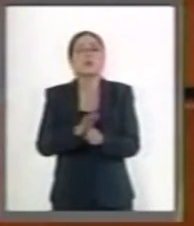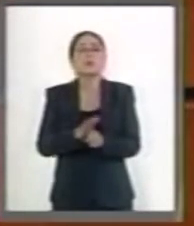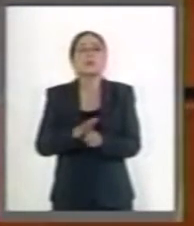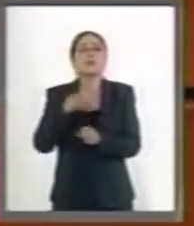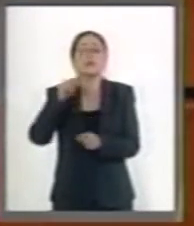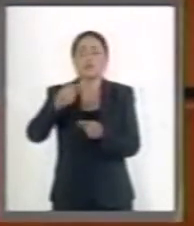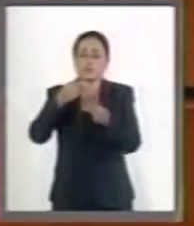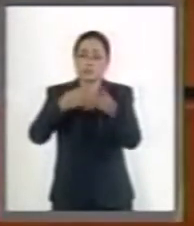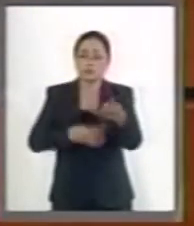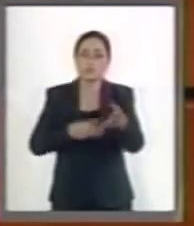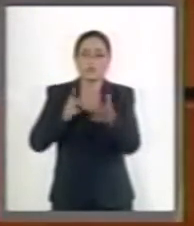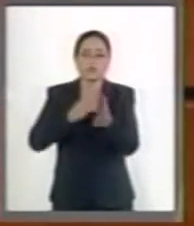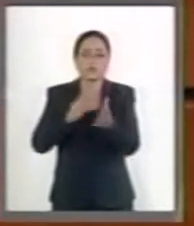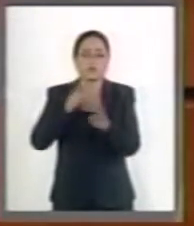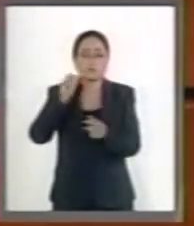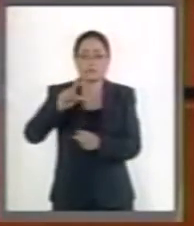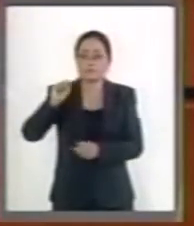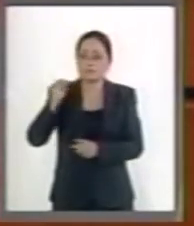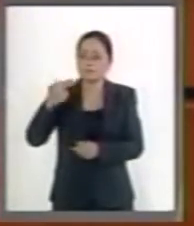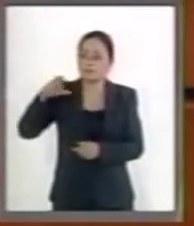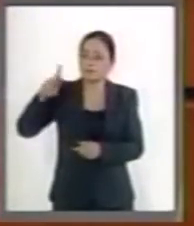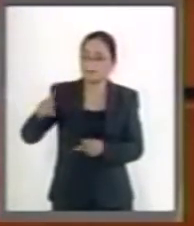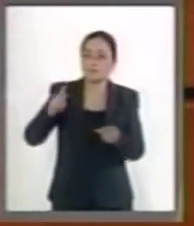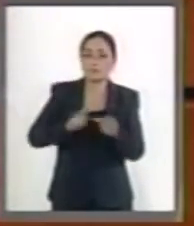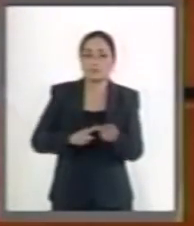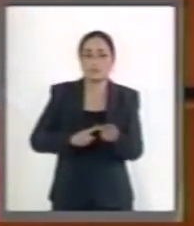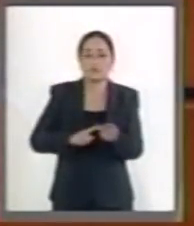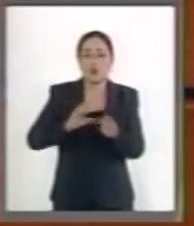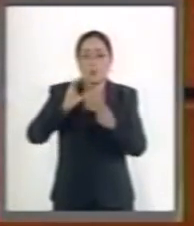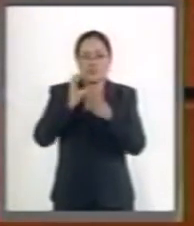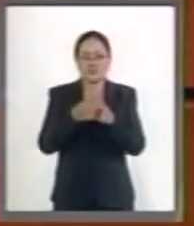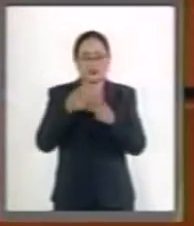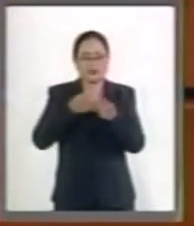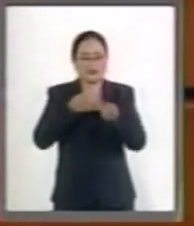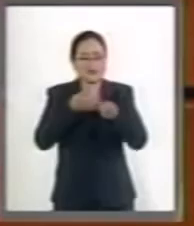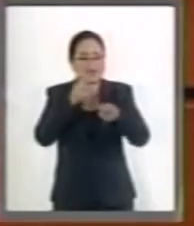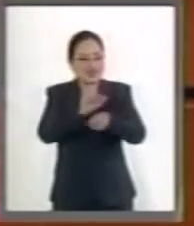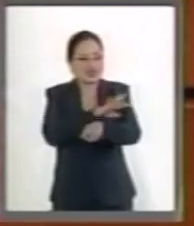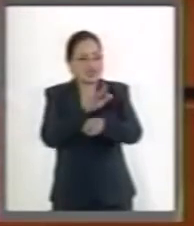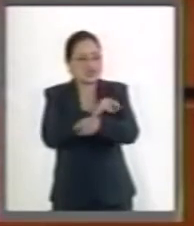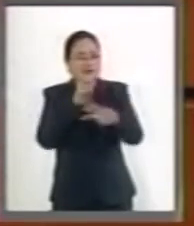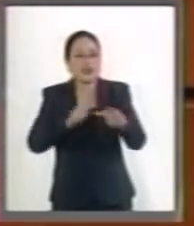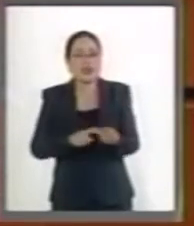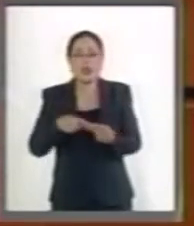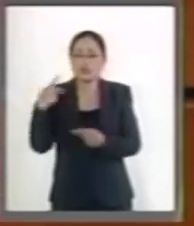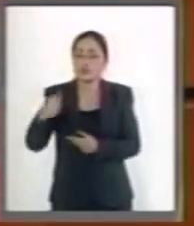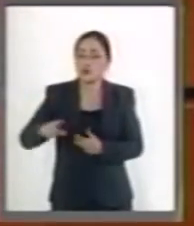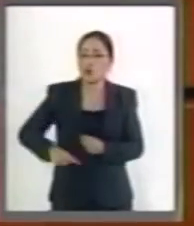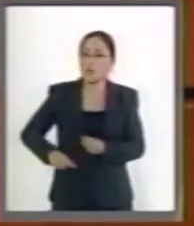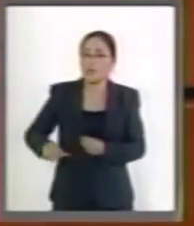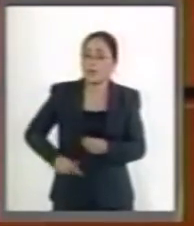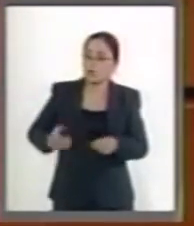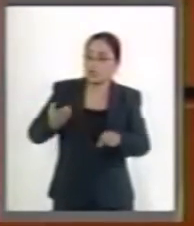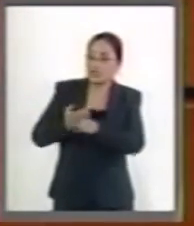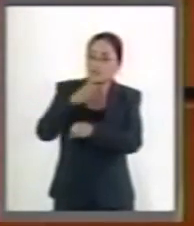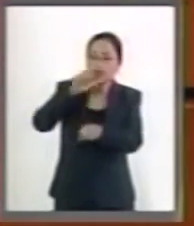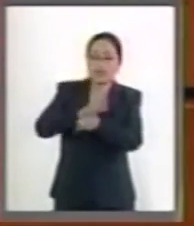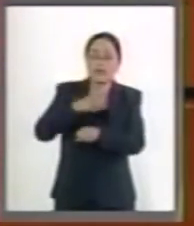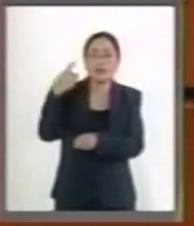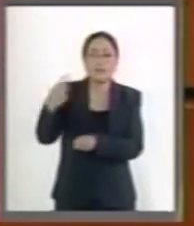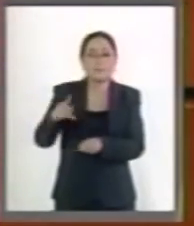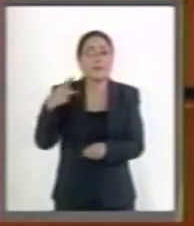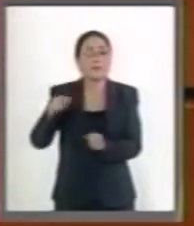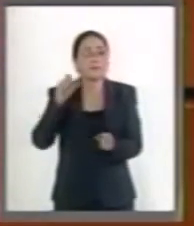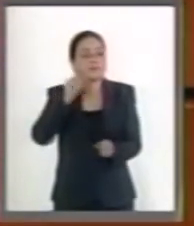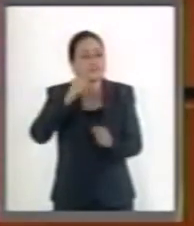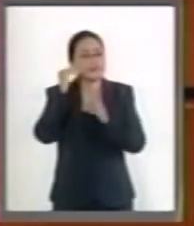muchos campos: la Secretaría de Hacienda, la Comisión Reguladora de Energía, incluso los gobiernos estatales, a una serie de